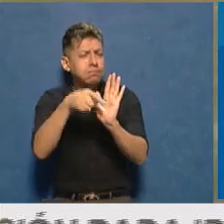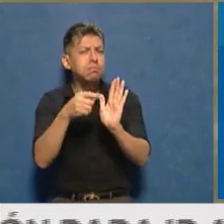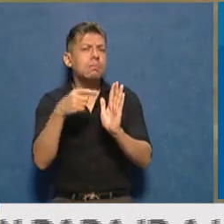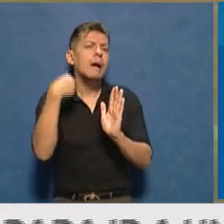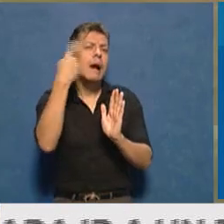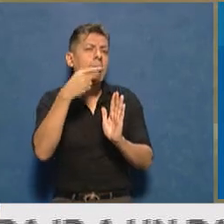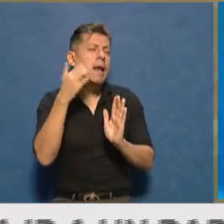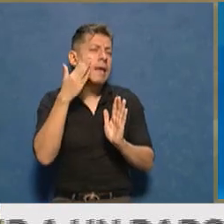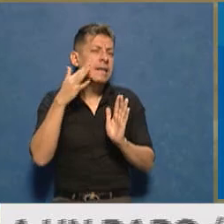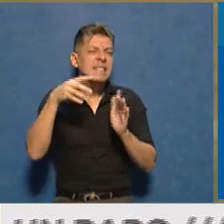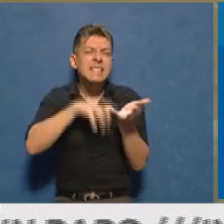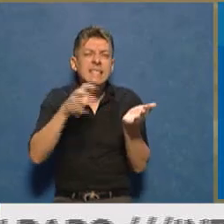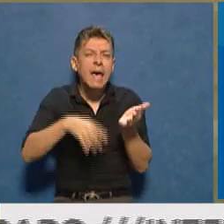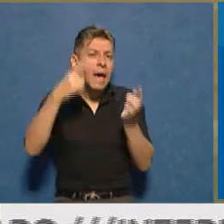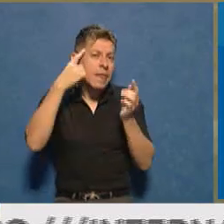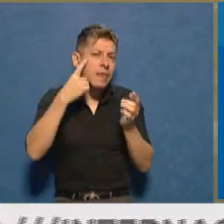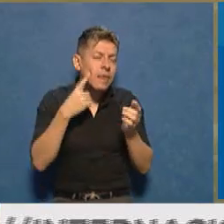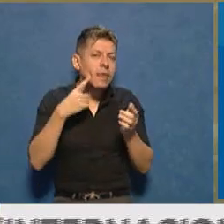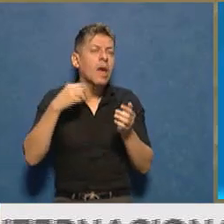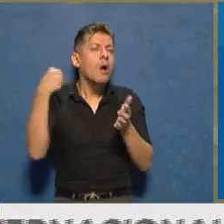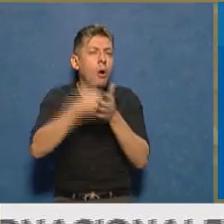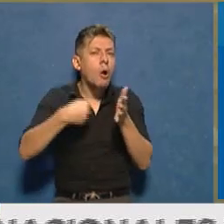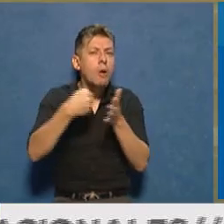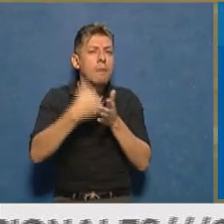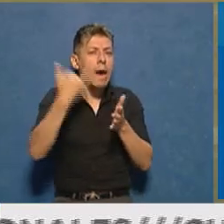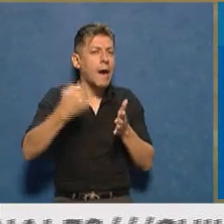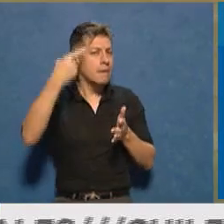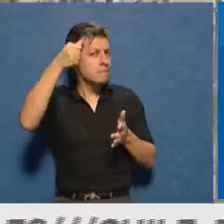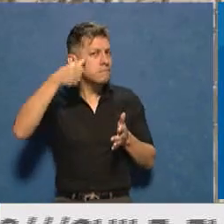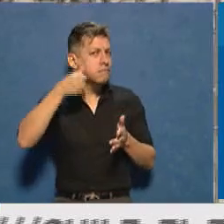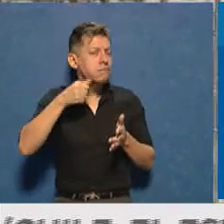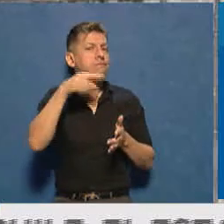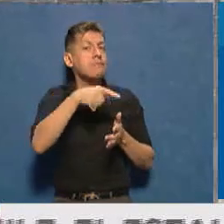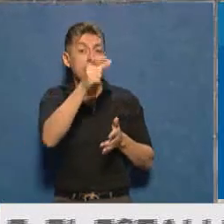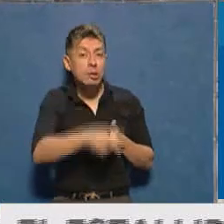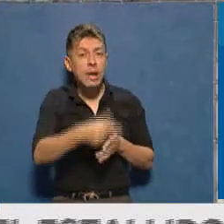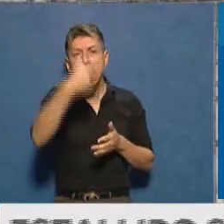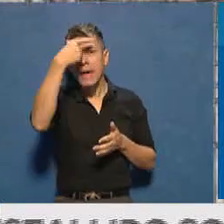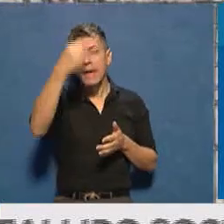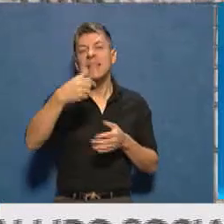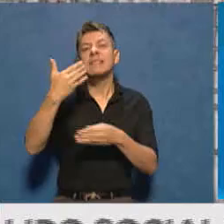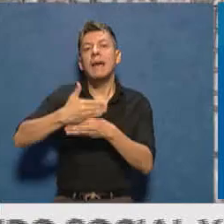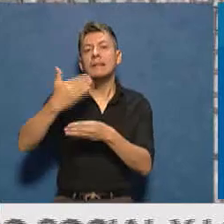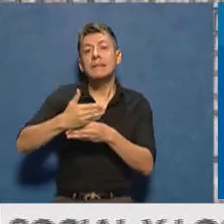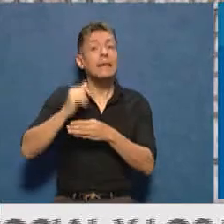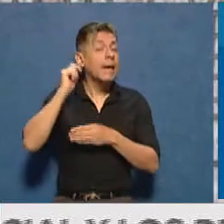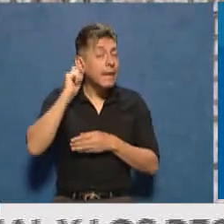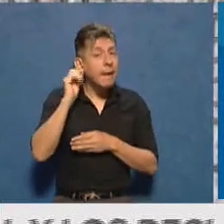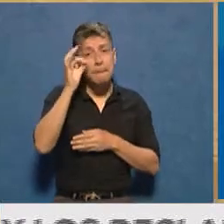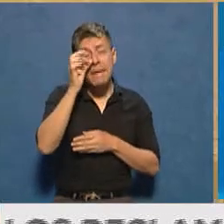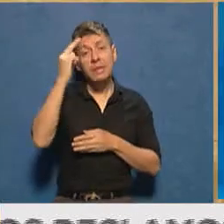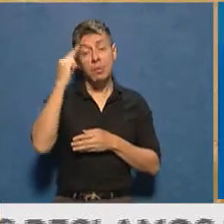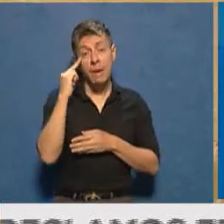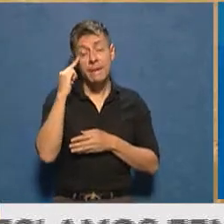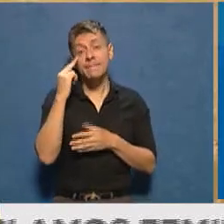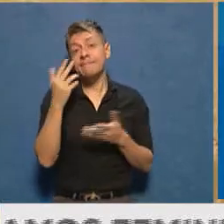ensangrentado y en donde se ve también cuáles fueron los golpes que sufrió este taxista, que tiene 29 años y